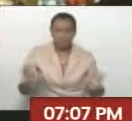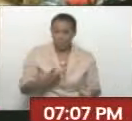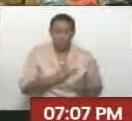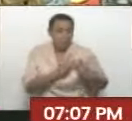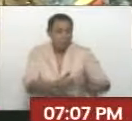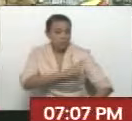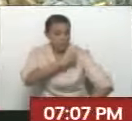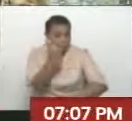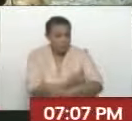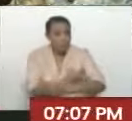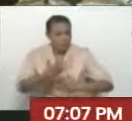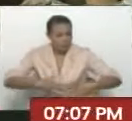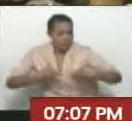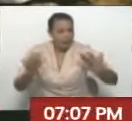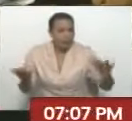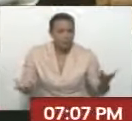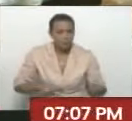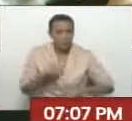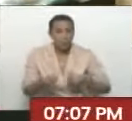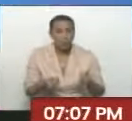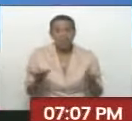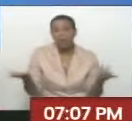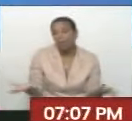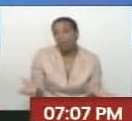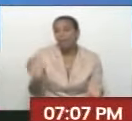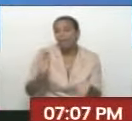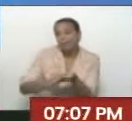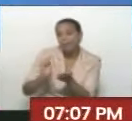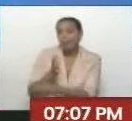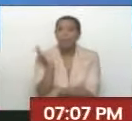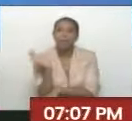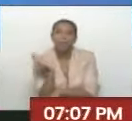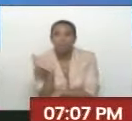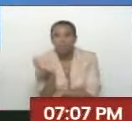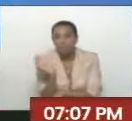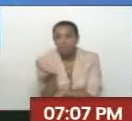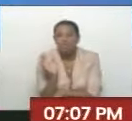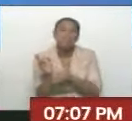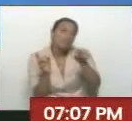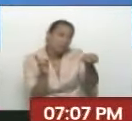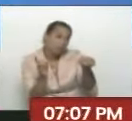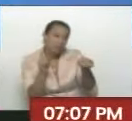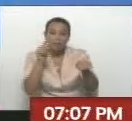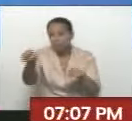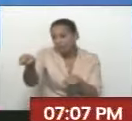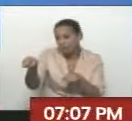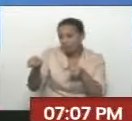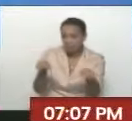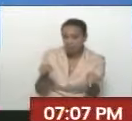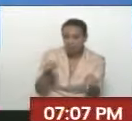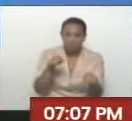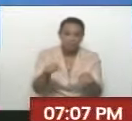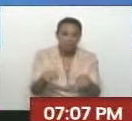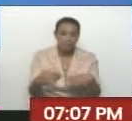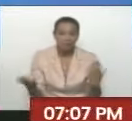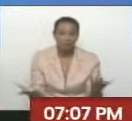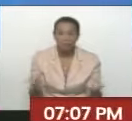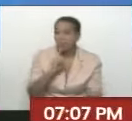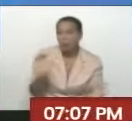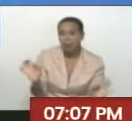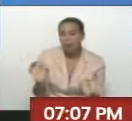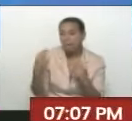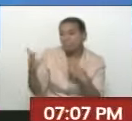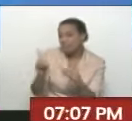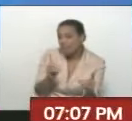le dé fuerza. Porque entonces convocamos un debate. Estoy de acuerdo con el debate, pero no nos podemos quedar